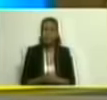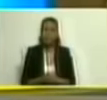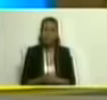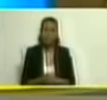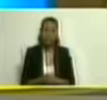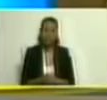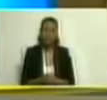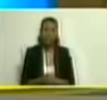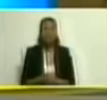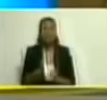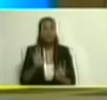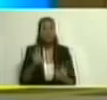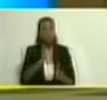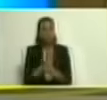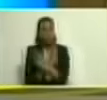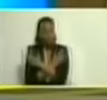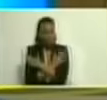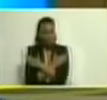Yo aplaudo